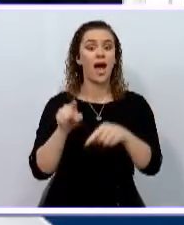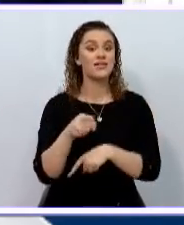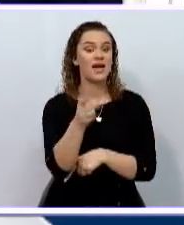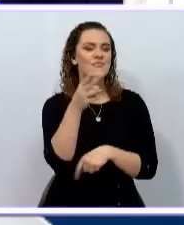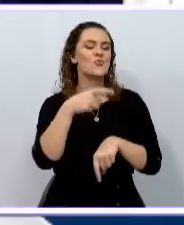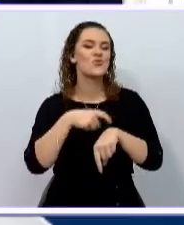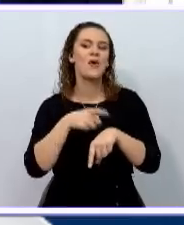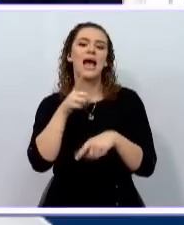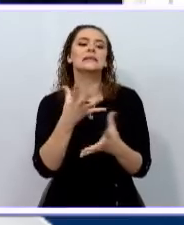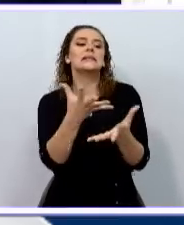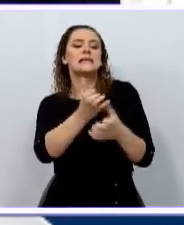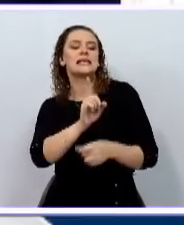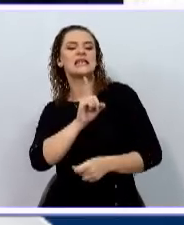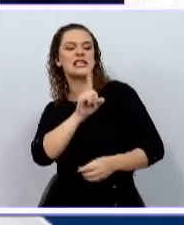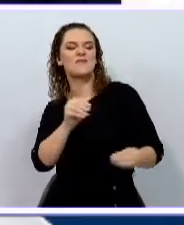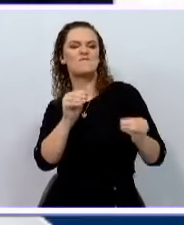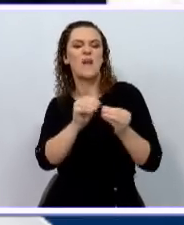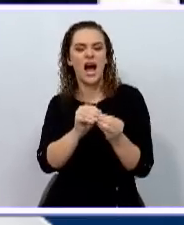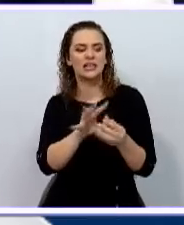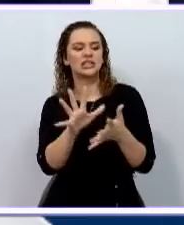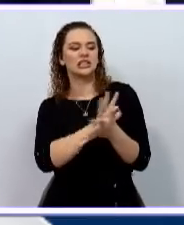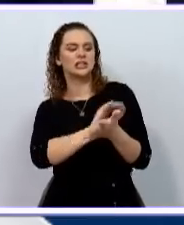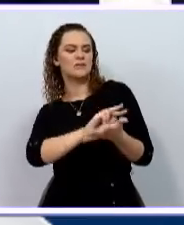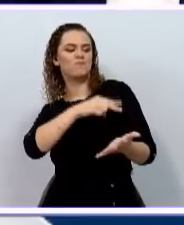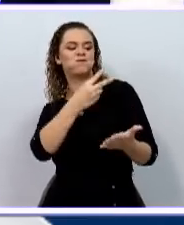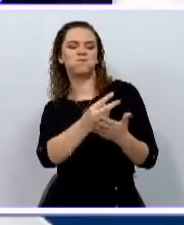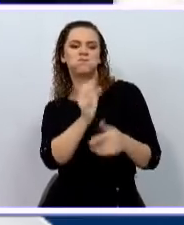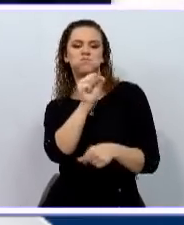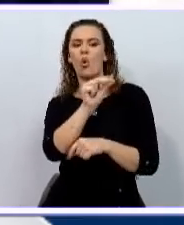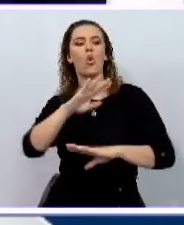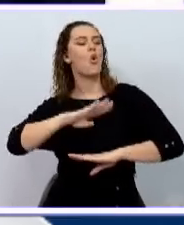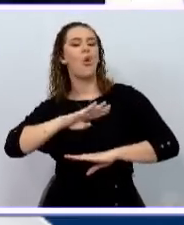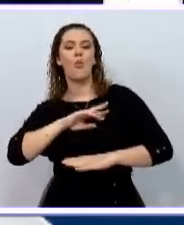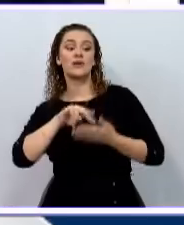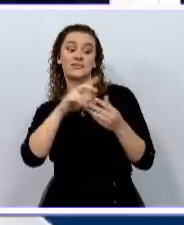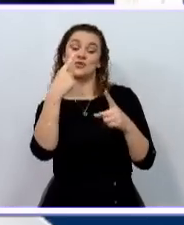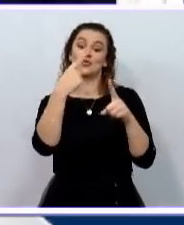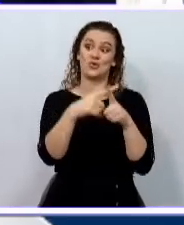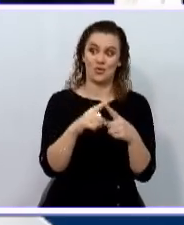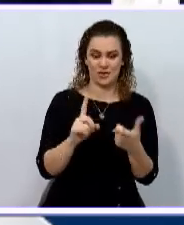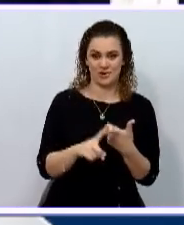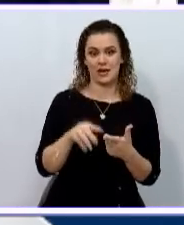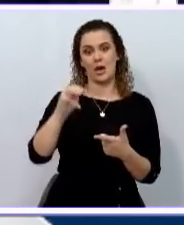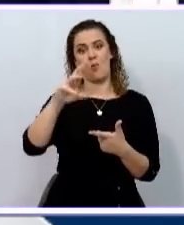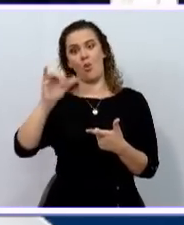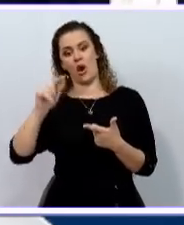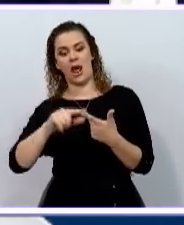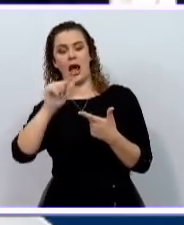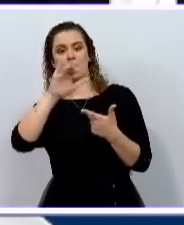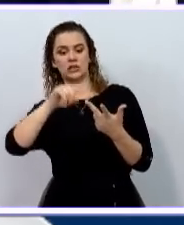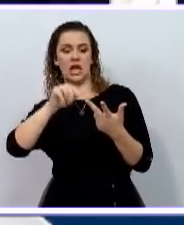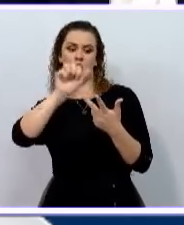es deseo de ir por más de doblegar al rival y no conformarse Y si a eso le sumas que encima Mora El coser